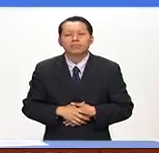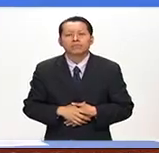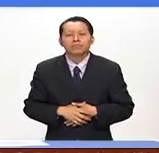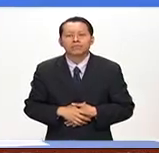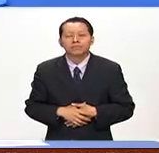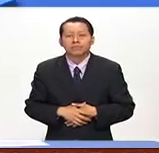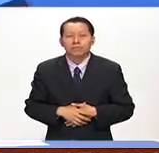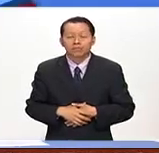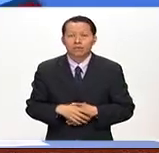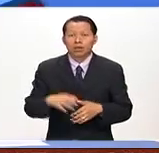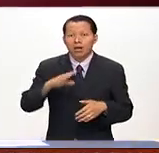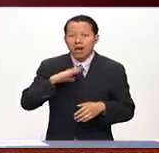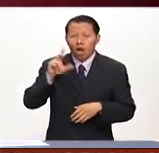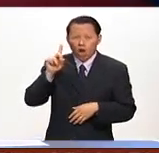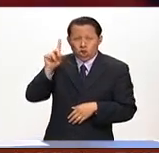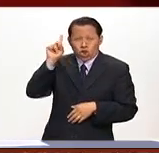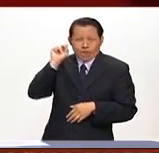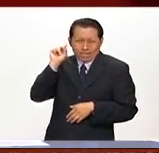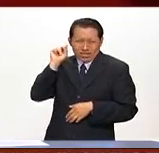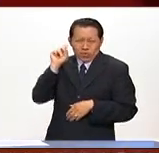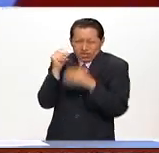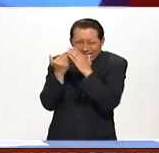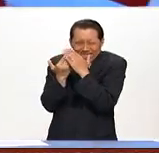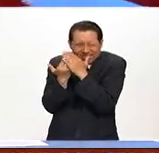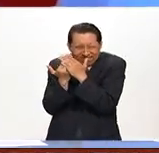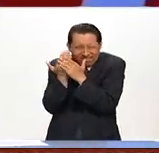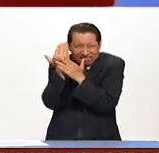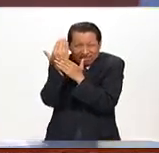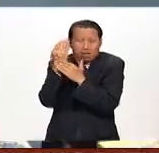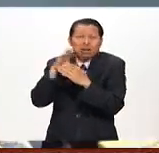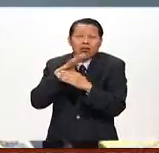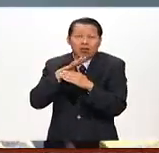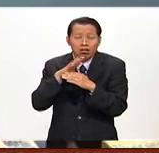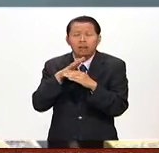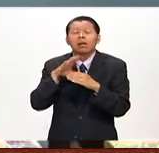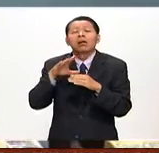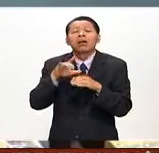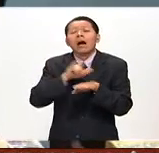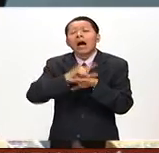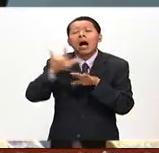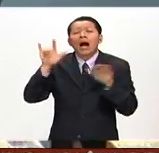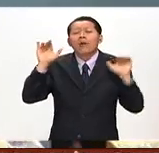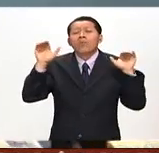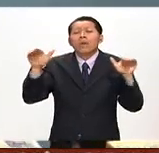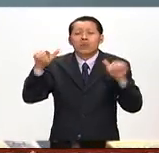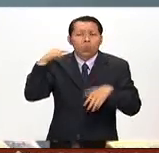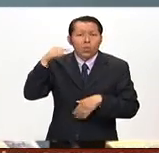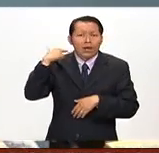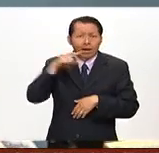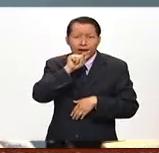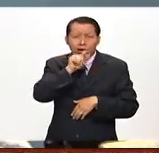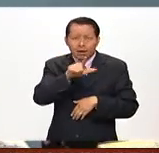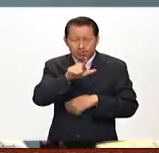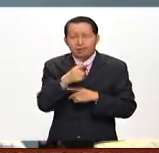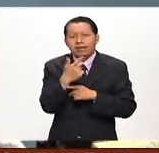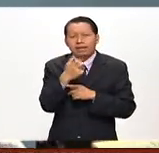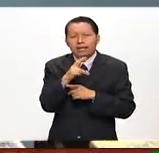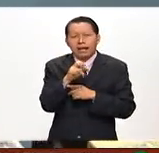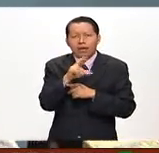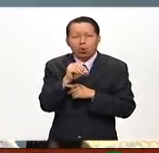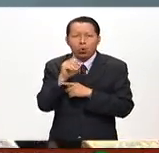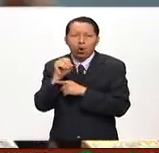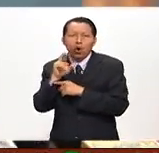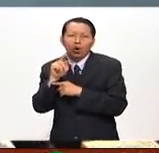La madrugada del pasado domingo, elementos federales detuvieron en el aeropuerto de Guadalajara, Jalisco, al cantante Gerardo Ortiz.